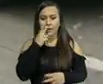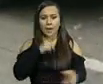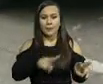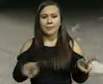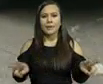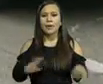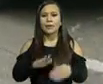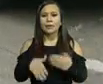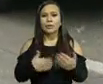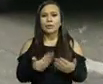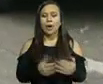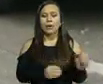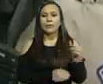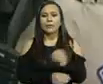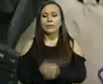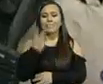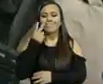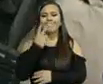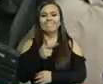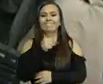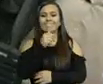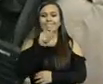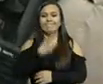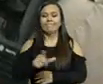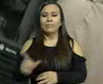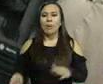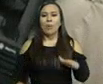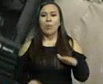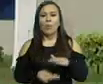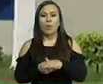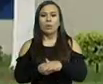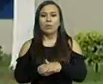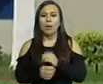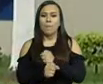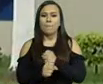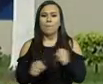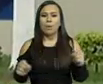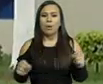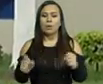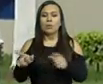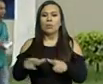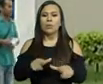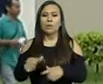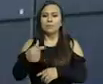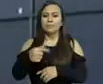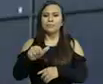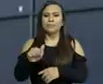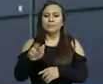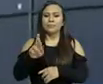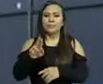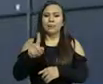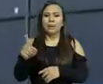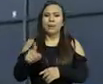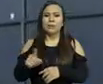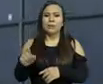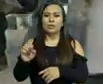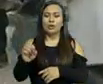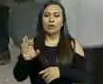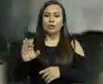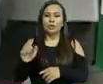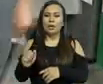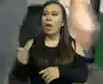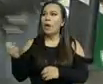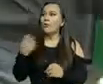instalaciones descartando la presencia de algún artefacto explosivo la ciudadela la garzota en la oficina matriz de la empresa eléctrica estatal